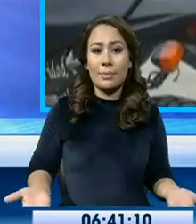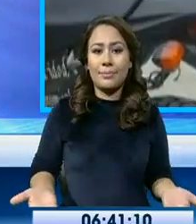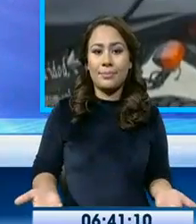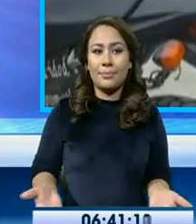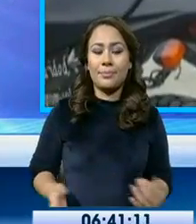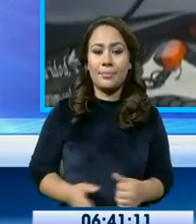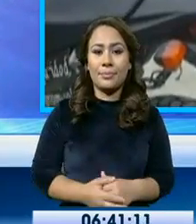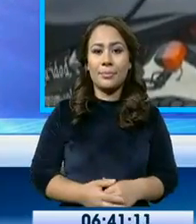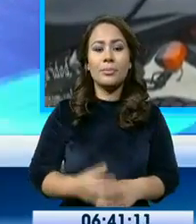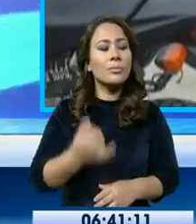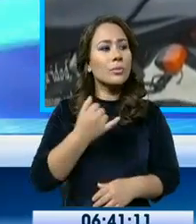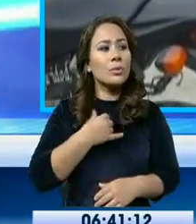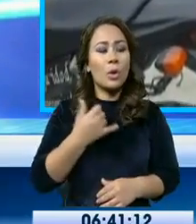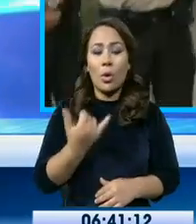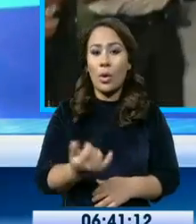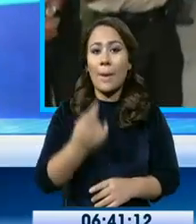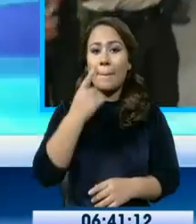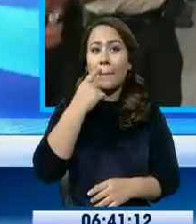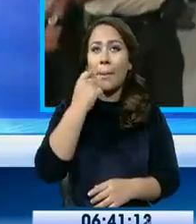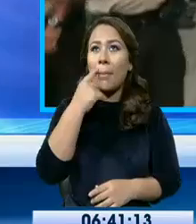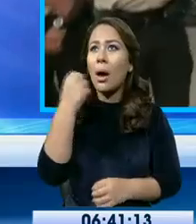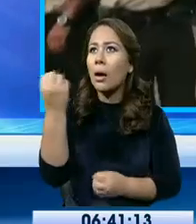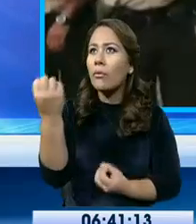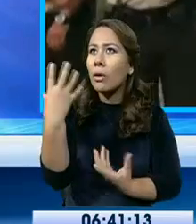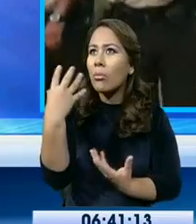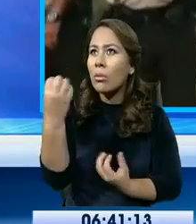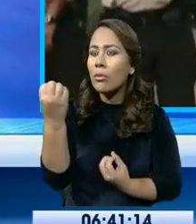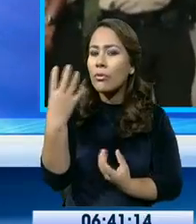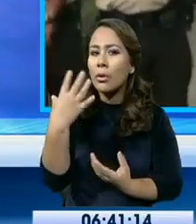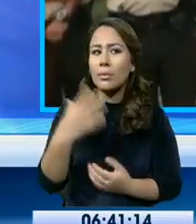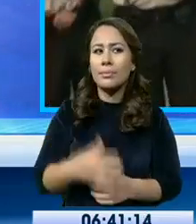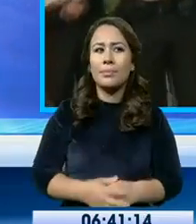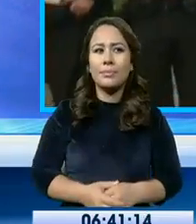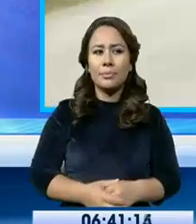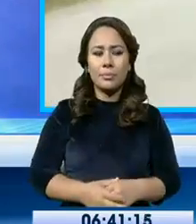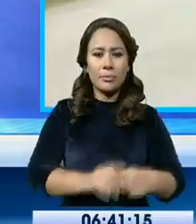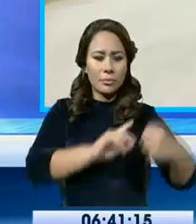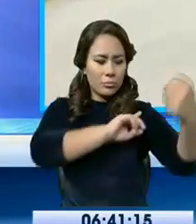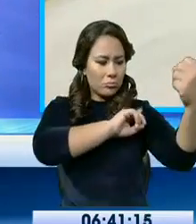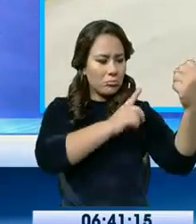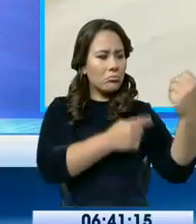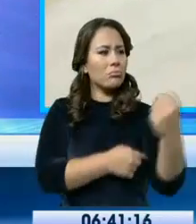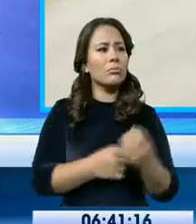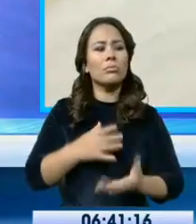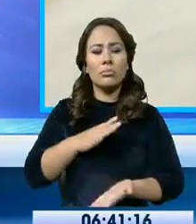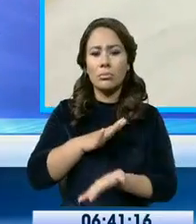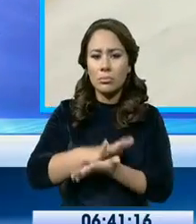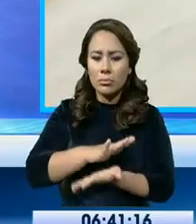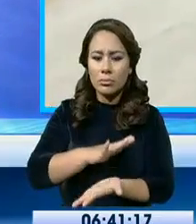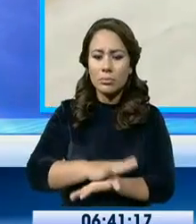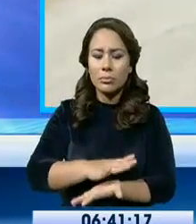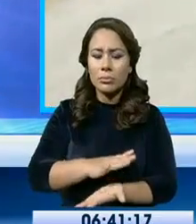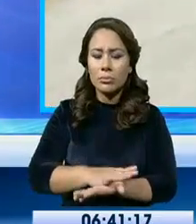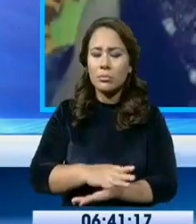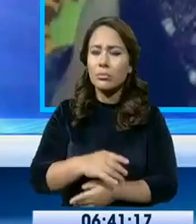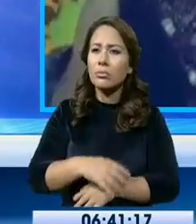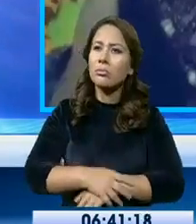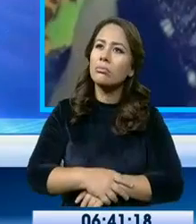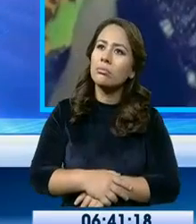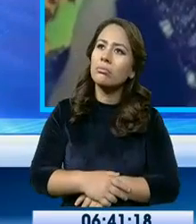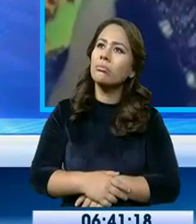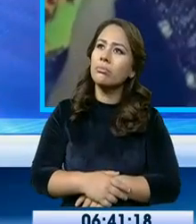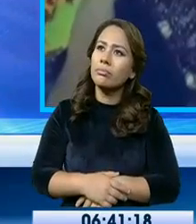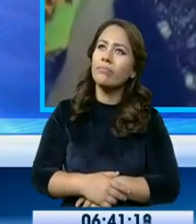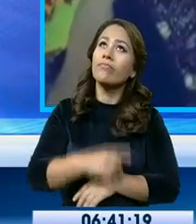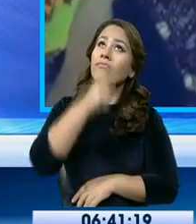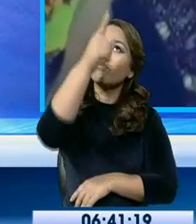las declaraciones del padre de la menor con una fortaleza y una serenidad que sin duda solamente se la puede